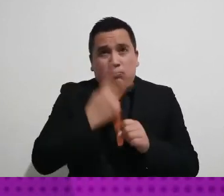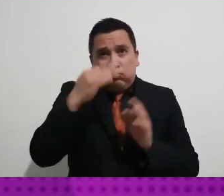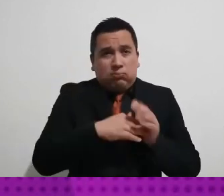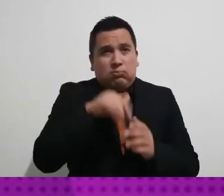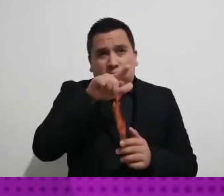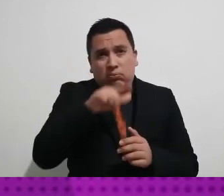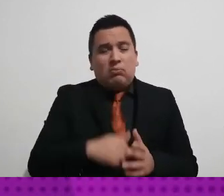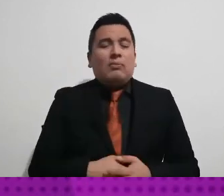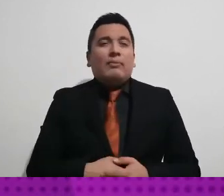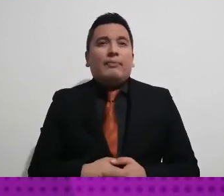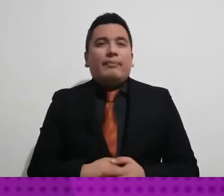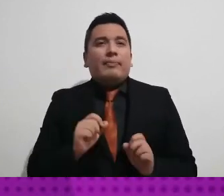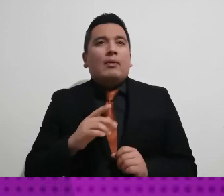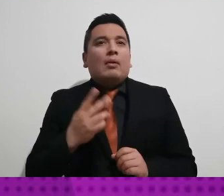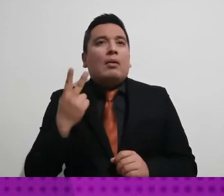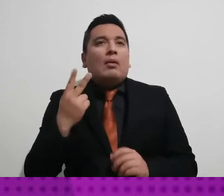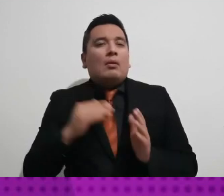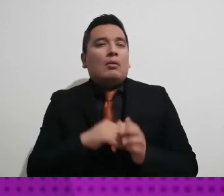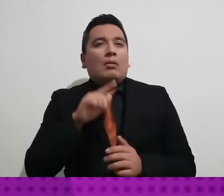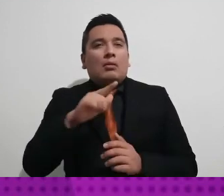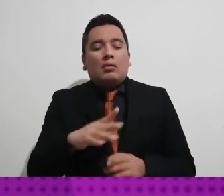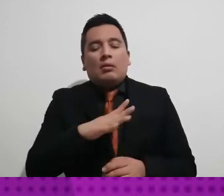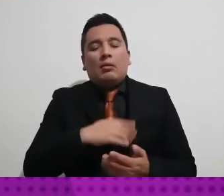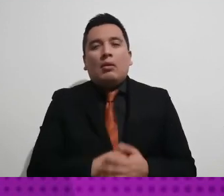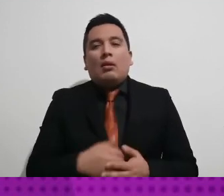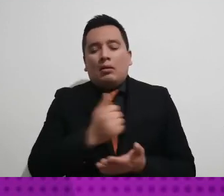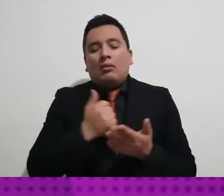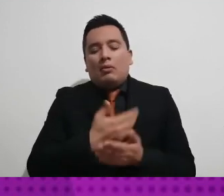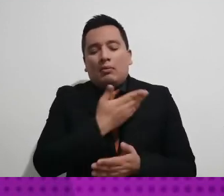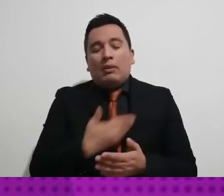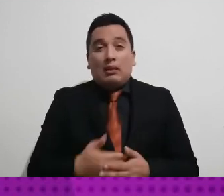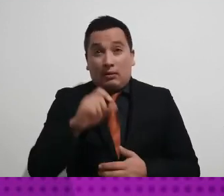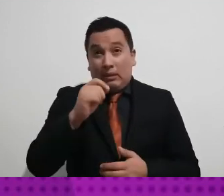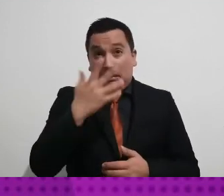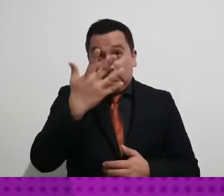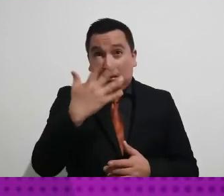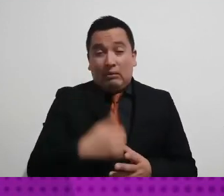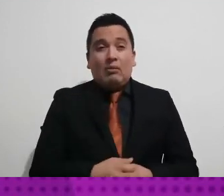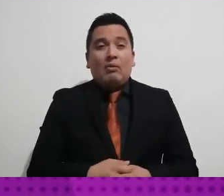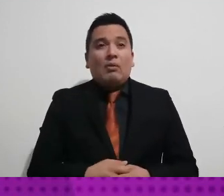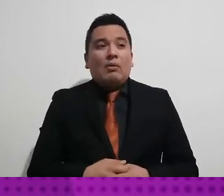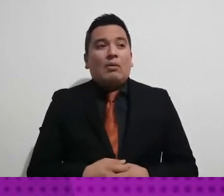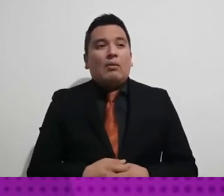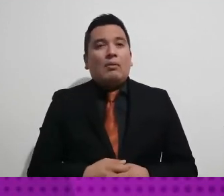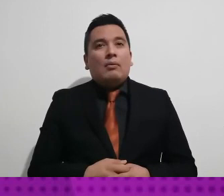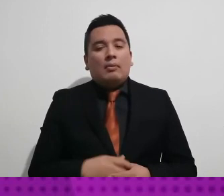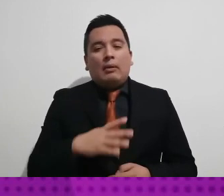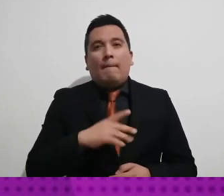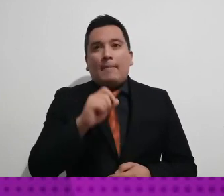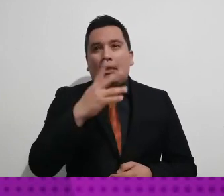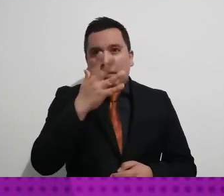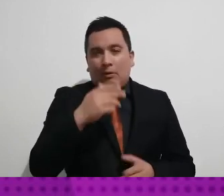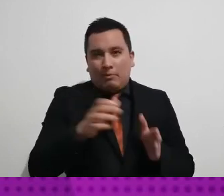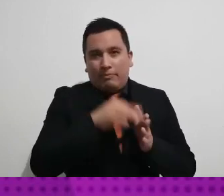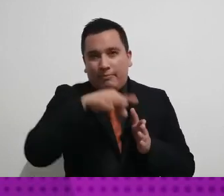en 2017, también en 2017 la elección de los ayuntamientos, de los 25, más bien dicho